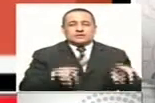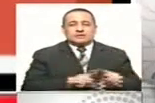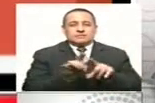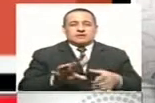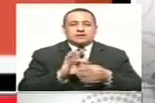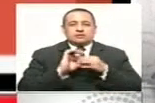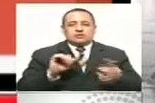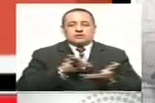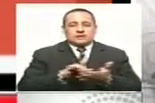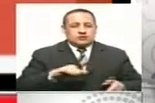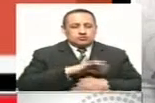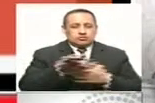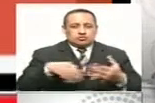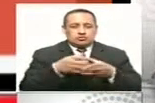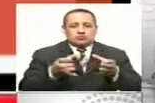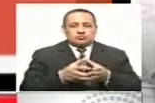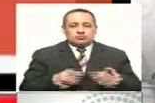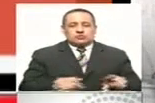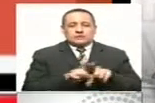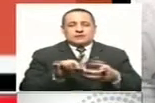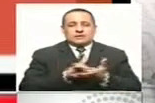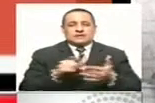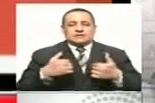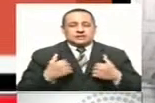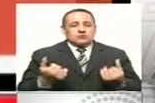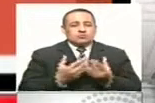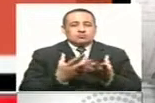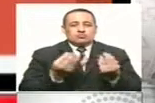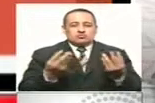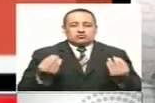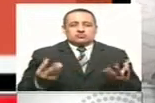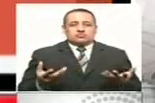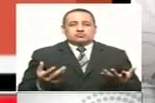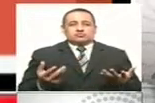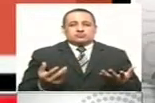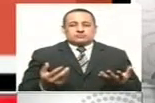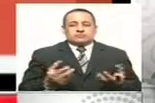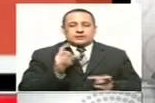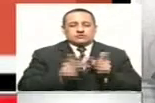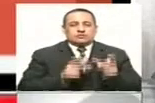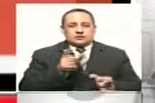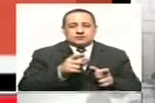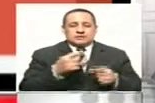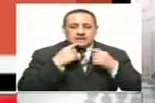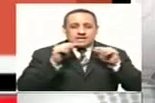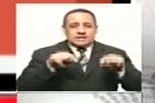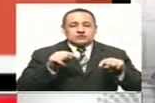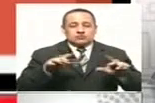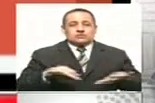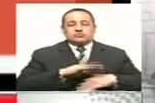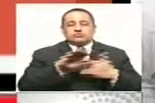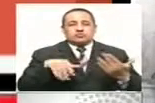relación a las deudas que tenemos nosotros con muchos usuarios. Eso es,